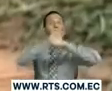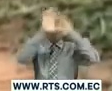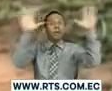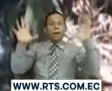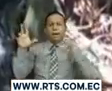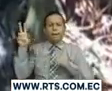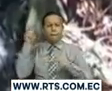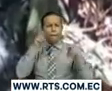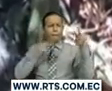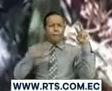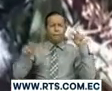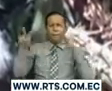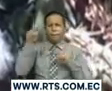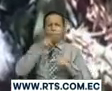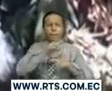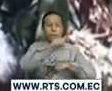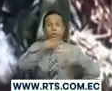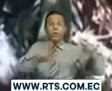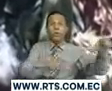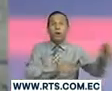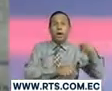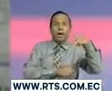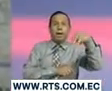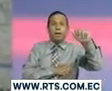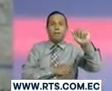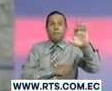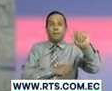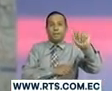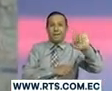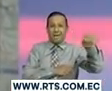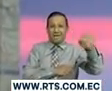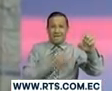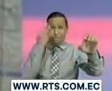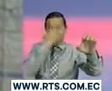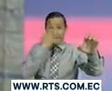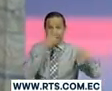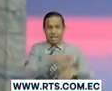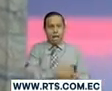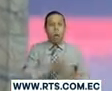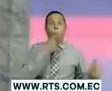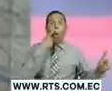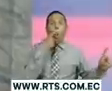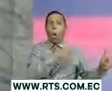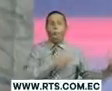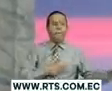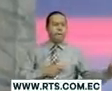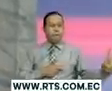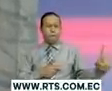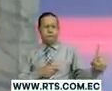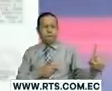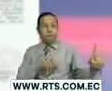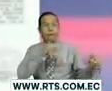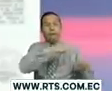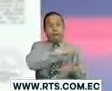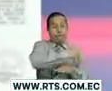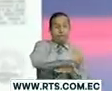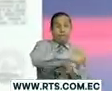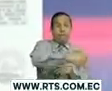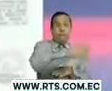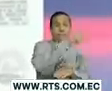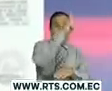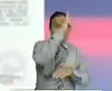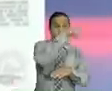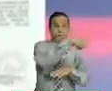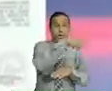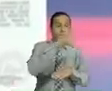en el sector de Mataje. El presunto integrante del Frente Oliver Sinisterra fue ubicado en lado ecuatoriano. La ministra de Gobierno en su